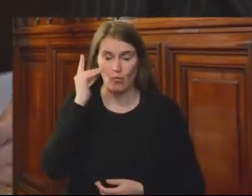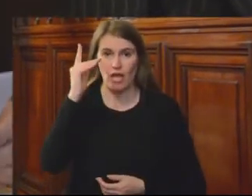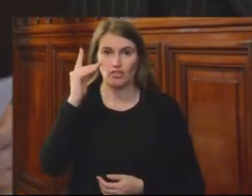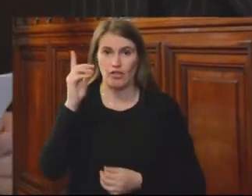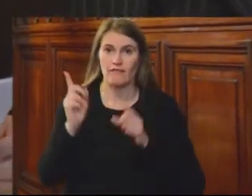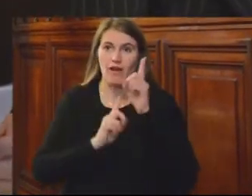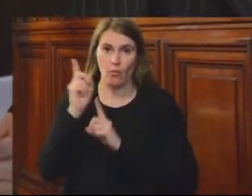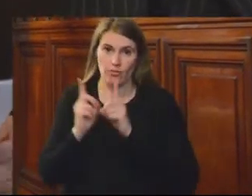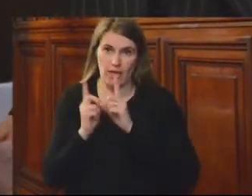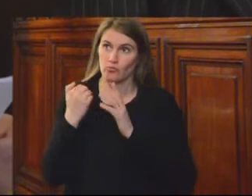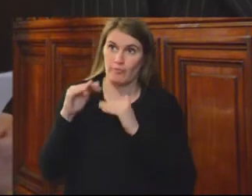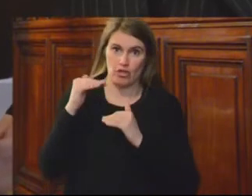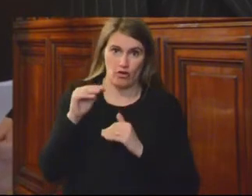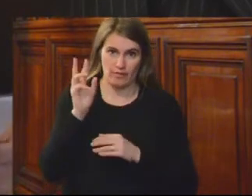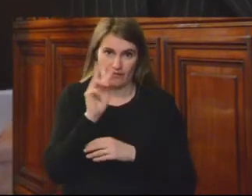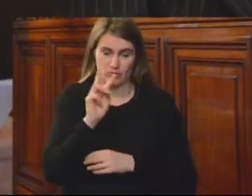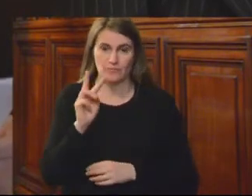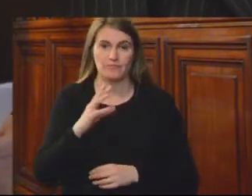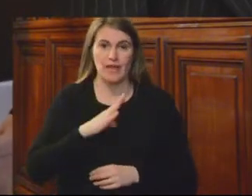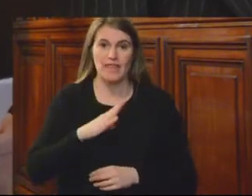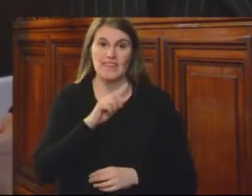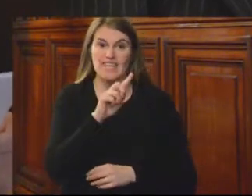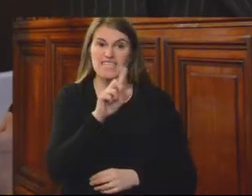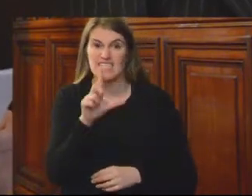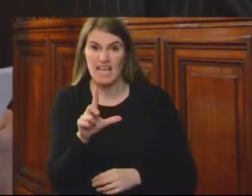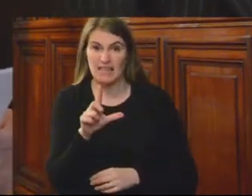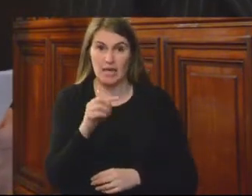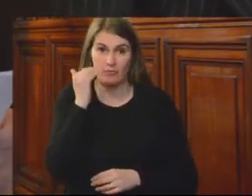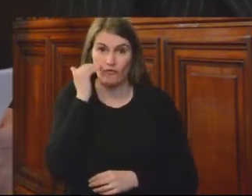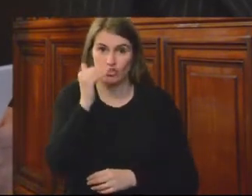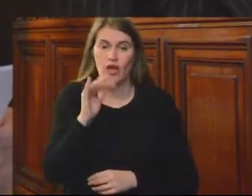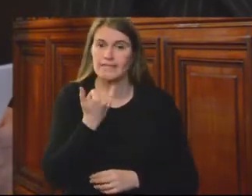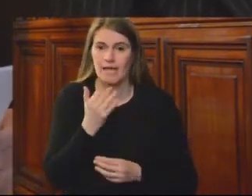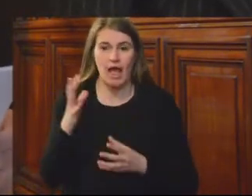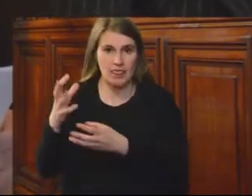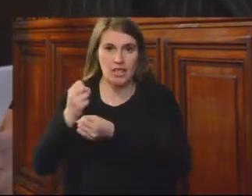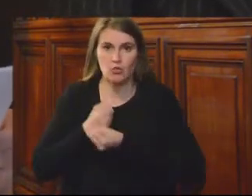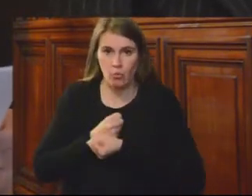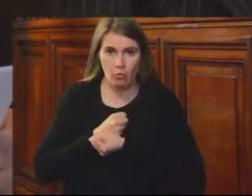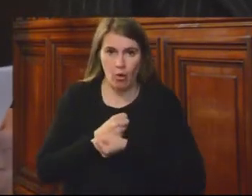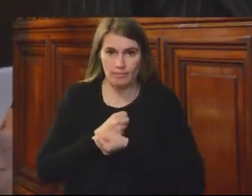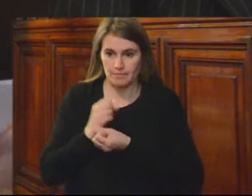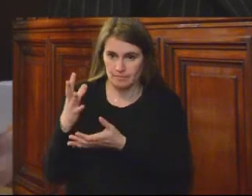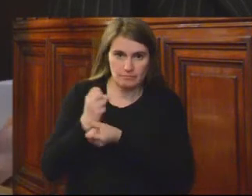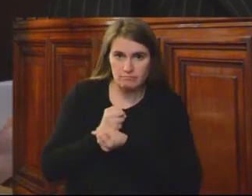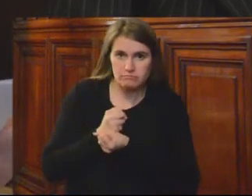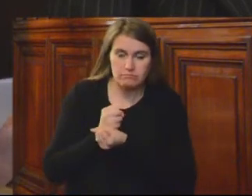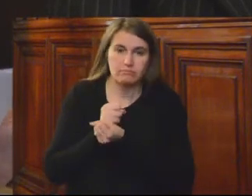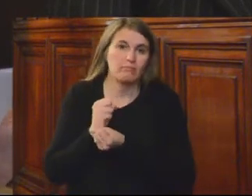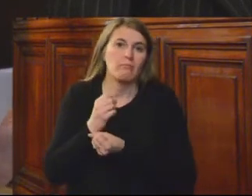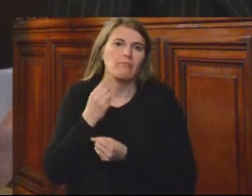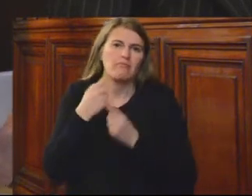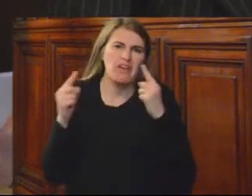En relación al primero, al menos 17 profesores han sido detenidos arbitrariamente en el 2017 por diversos